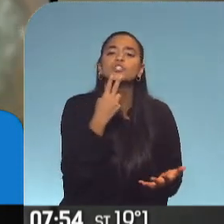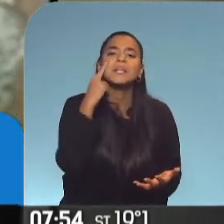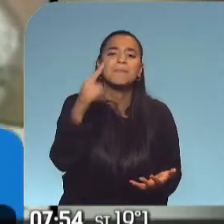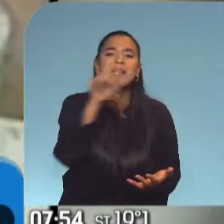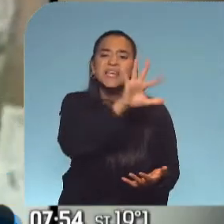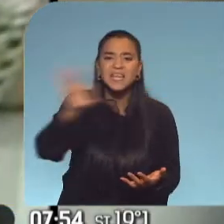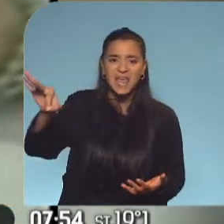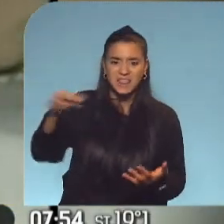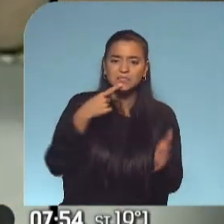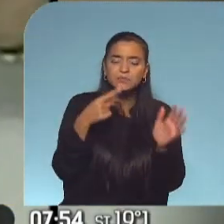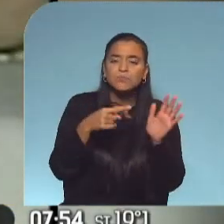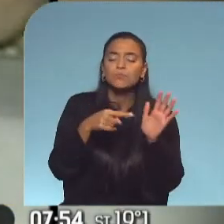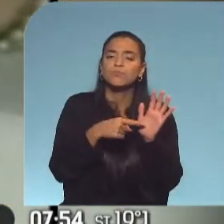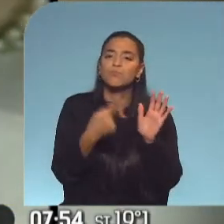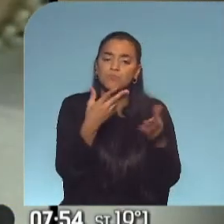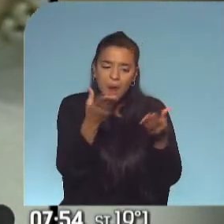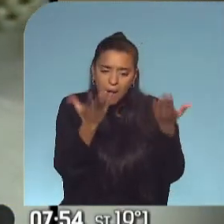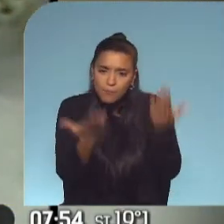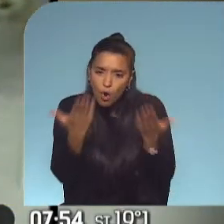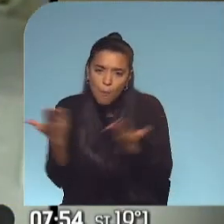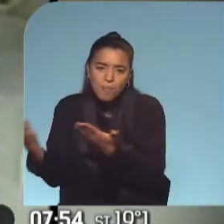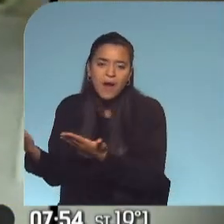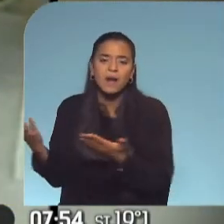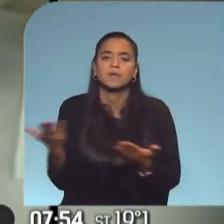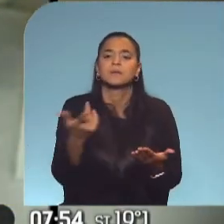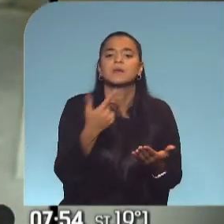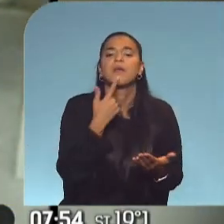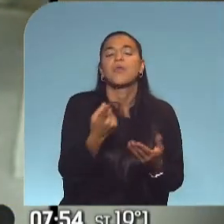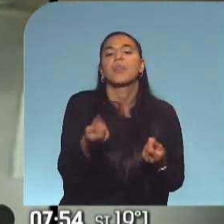muestras, y poder seguir haciendo comparaciones y devolver esos cuerpos a cada familia.